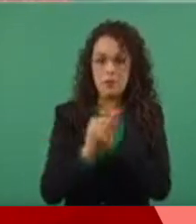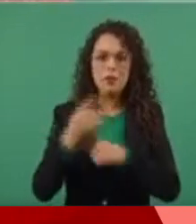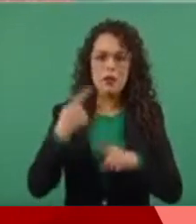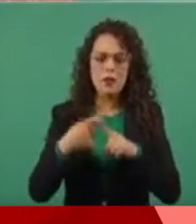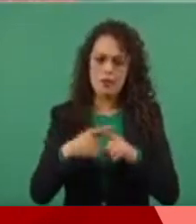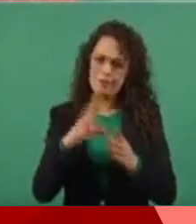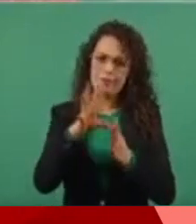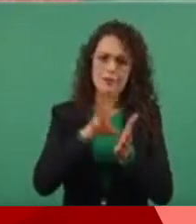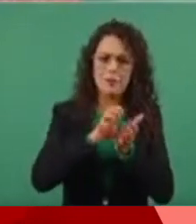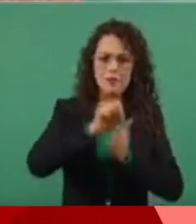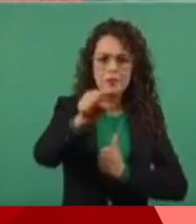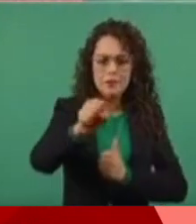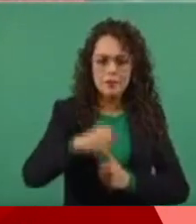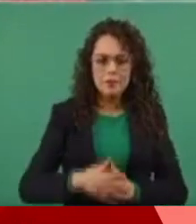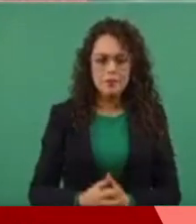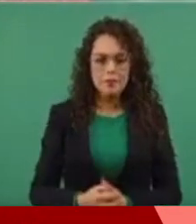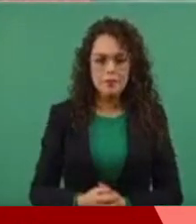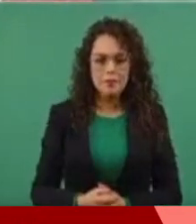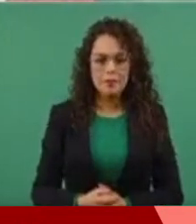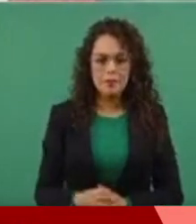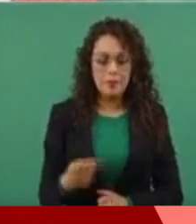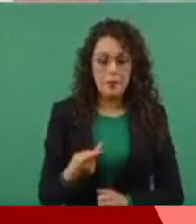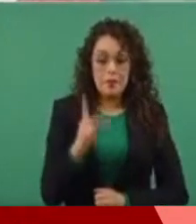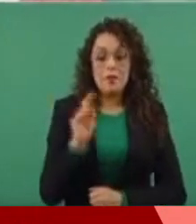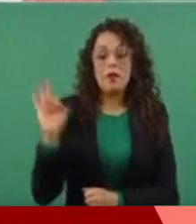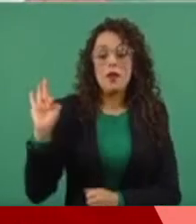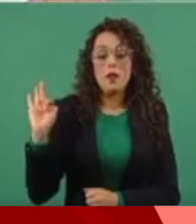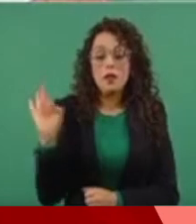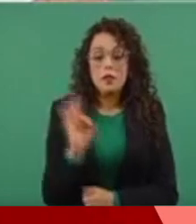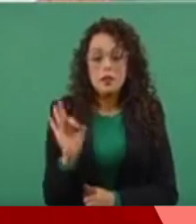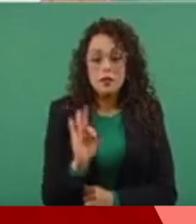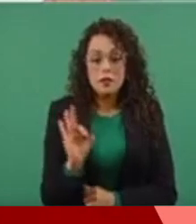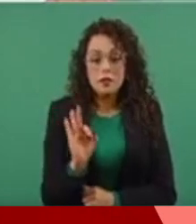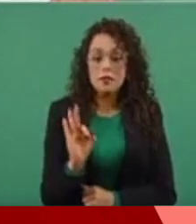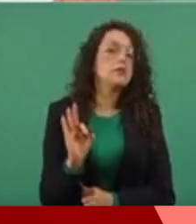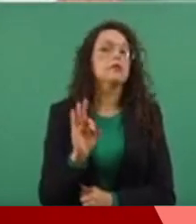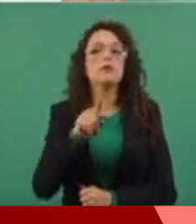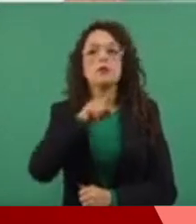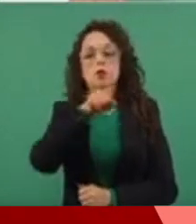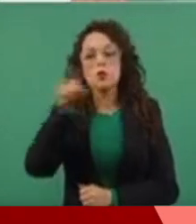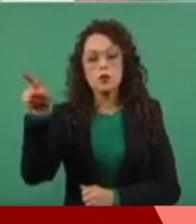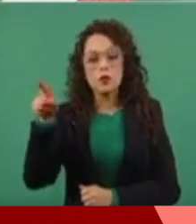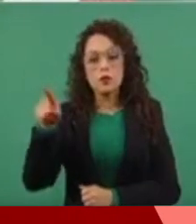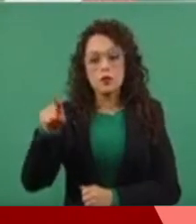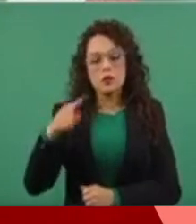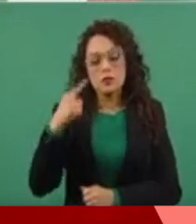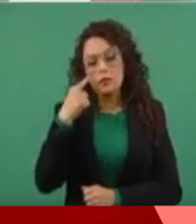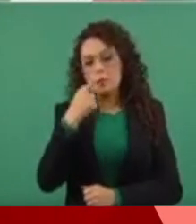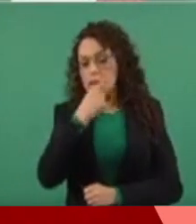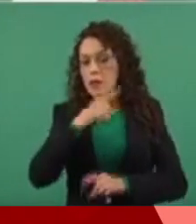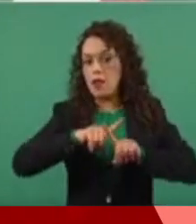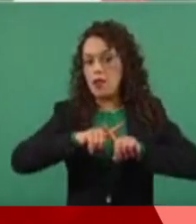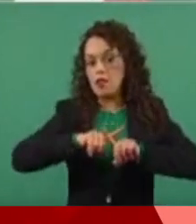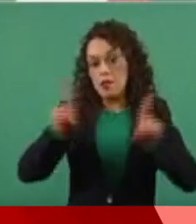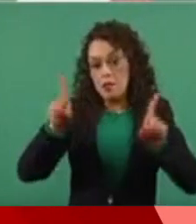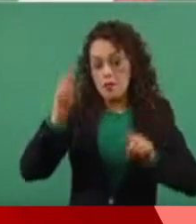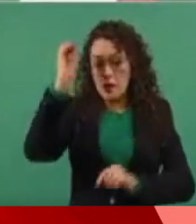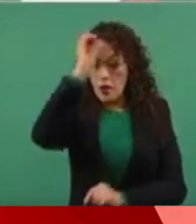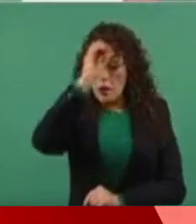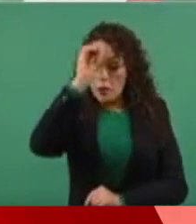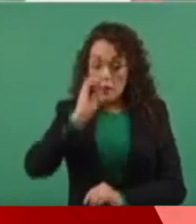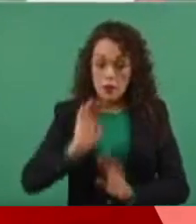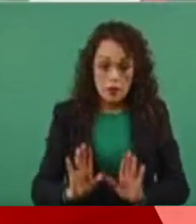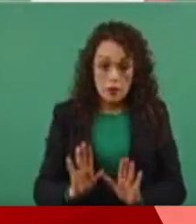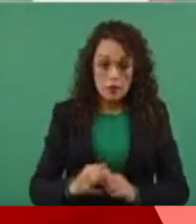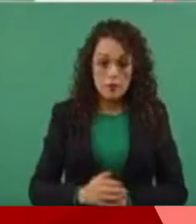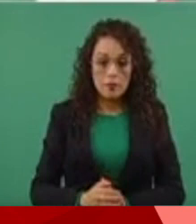Pero si ellos tienen una interpretación distinta y